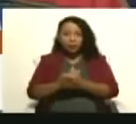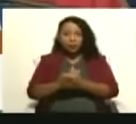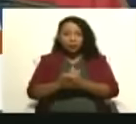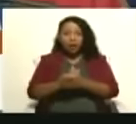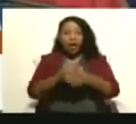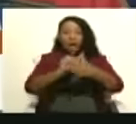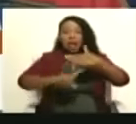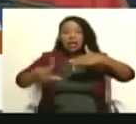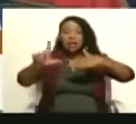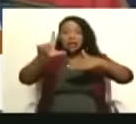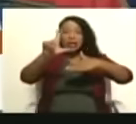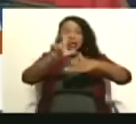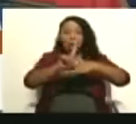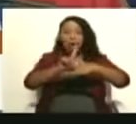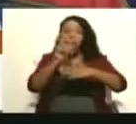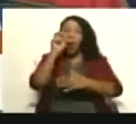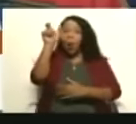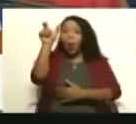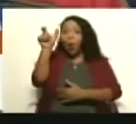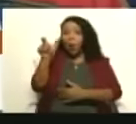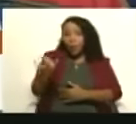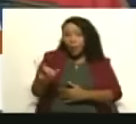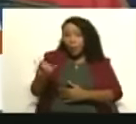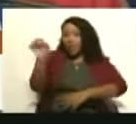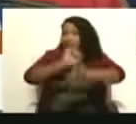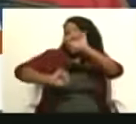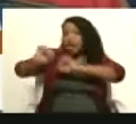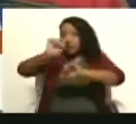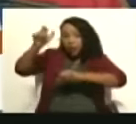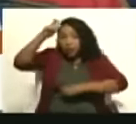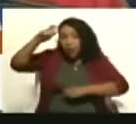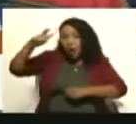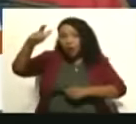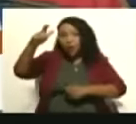licenciado Alfredo José Ruiz Angulo, defensor del pueblo.